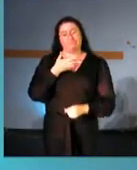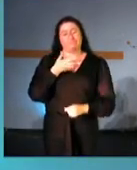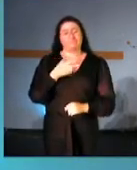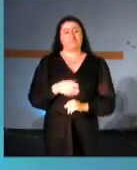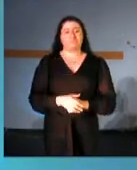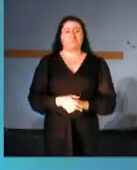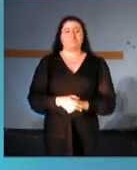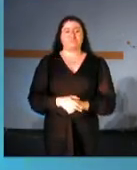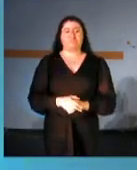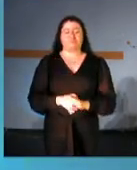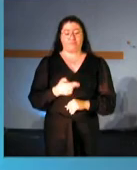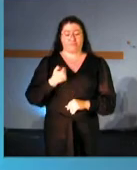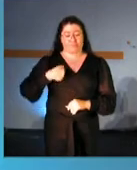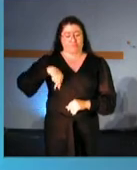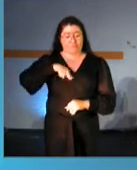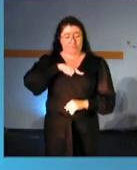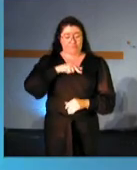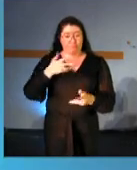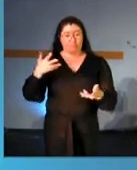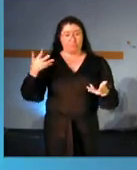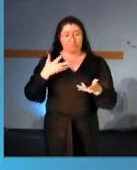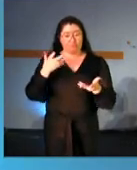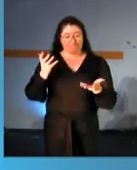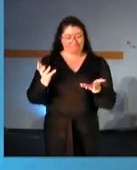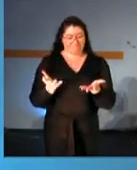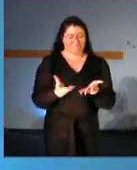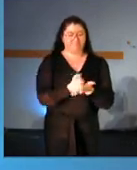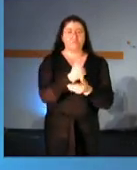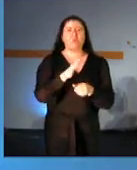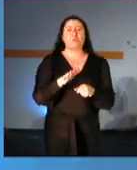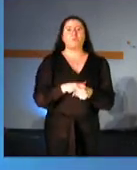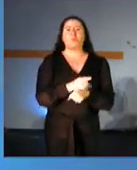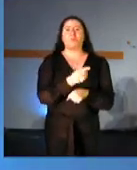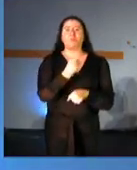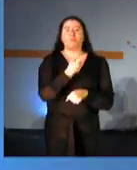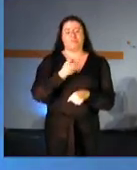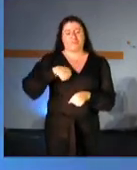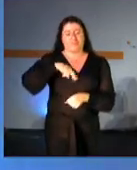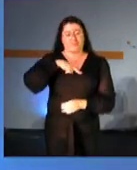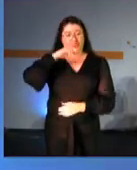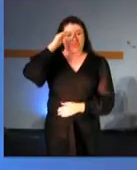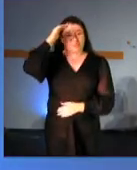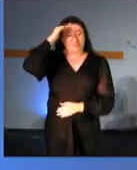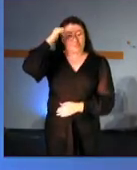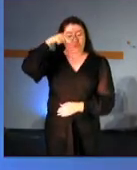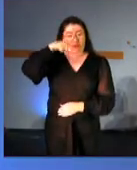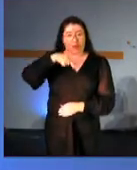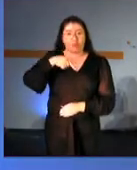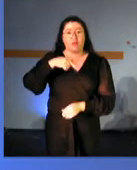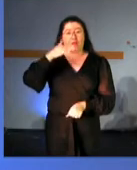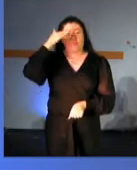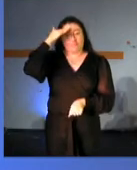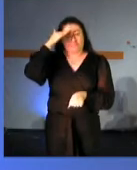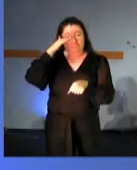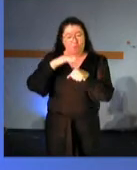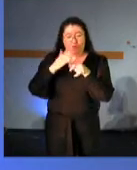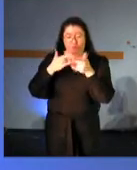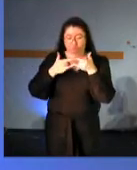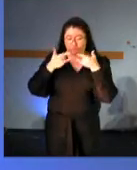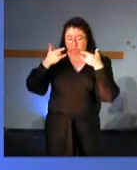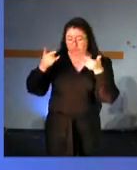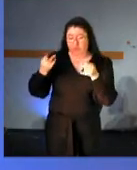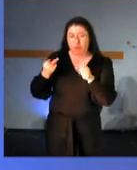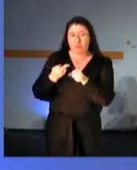Nosotros hacemos este rescate porque tenemos convicción de que en la memoria histórica hay lecciones para